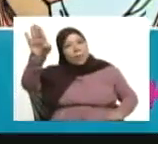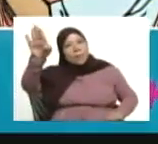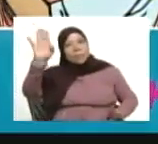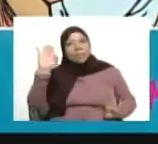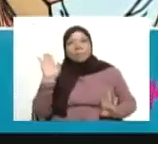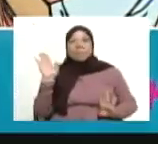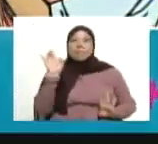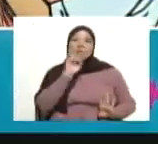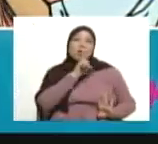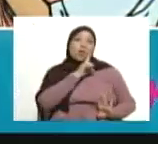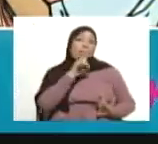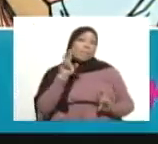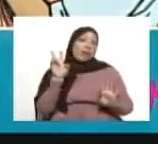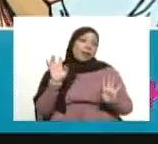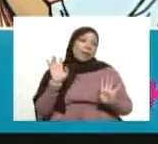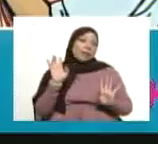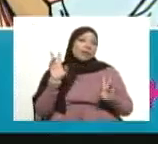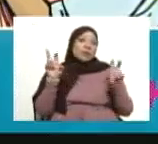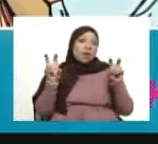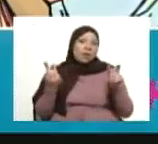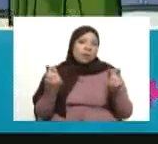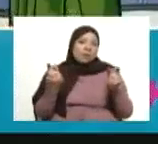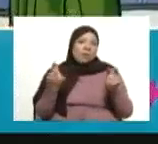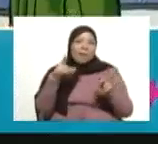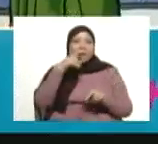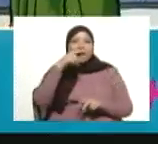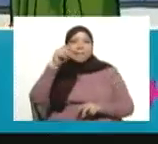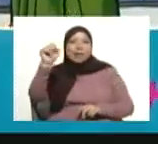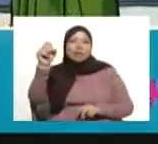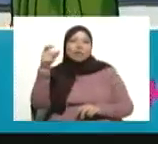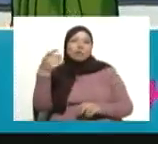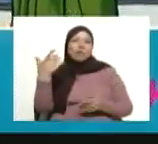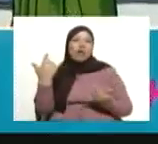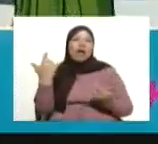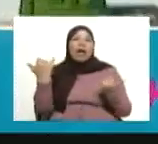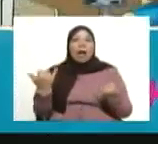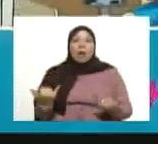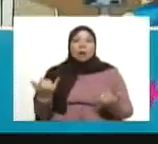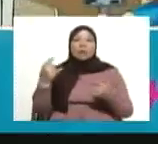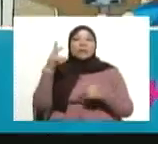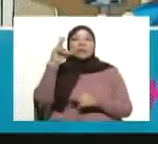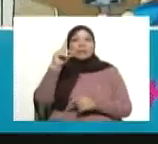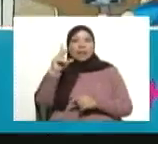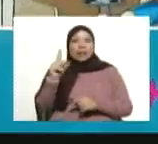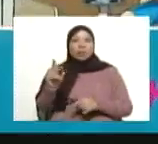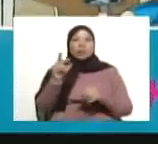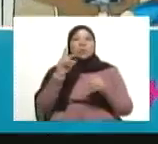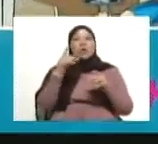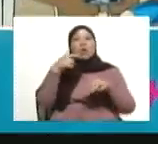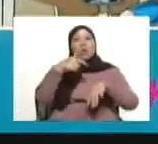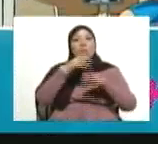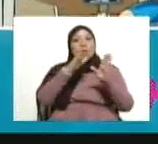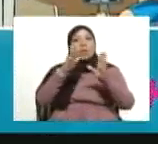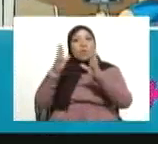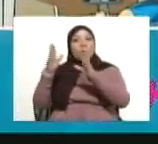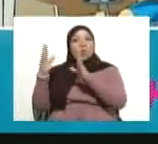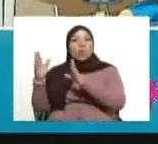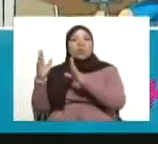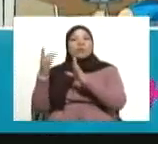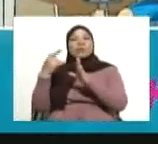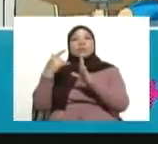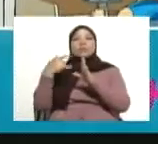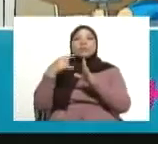pues? ¿Ah? Maduro el Super Bigote. Y ahora está saliendo esta segunda temporada de Super Bigotes